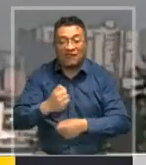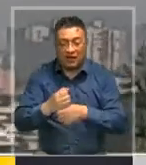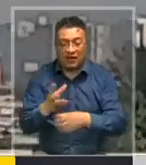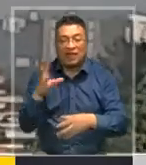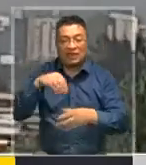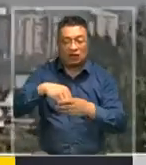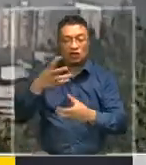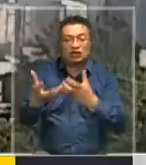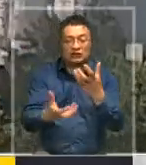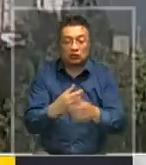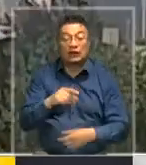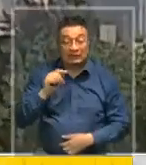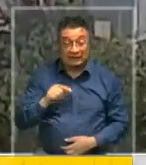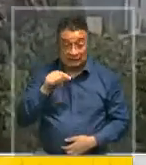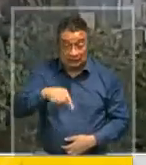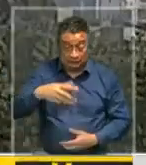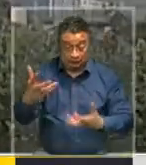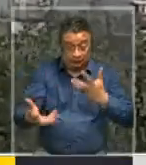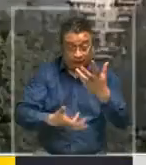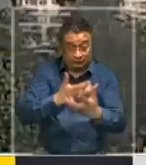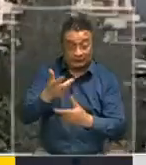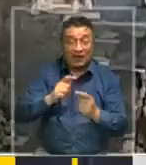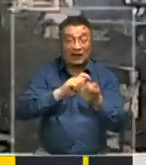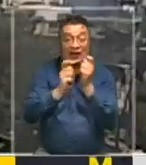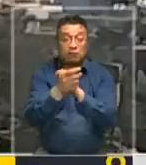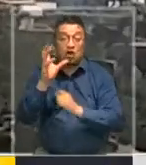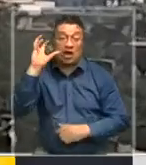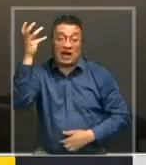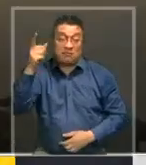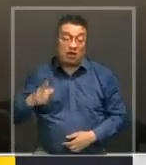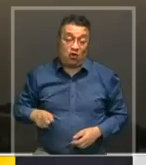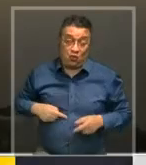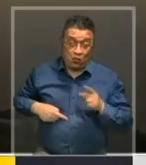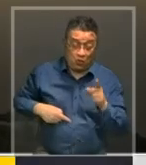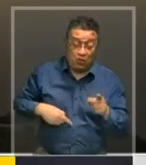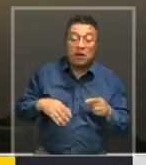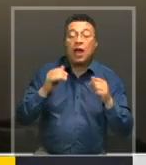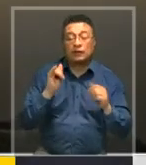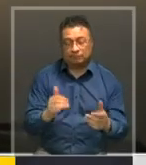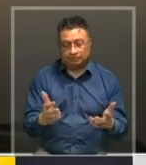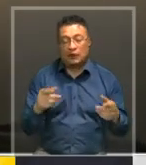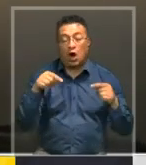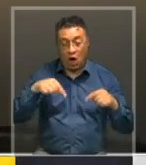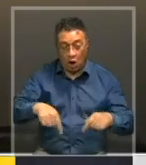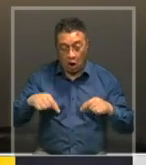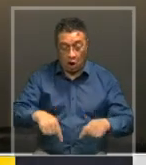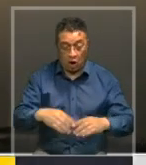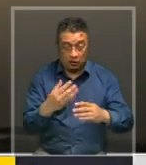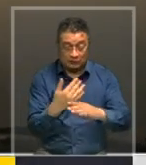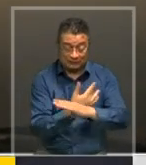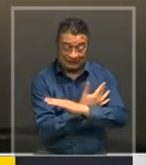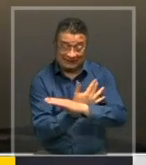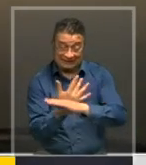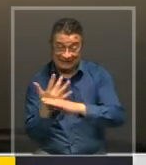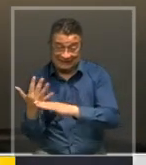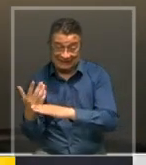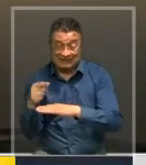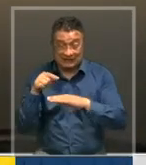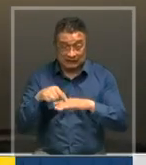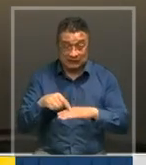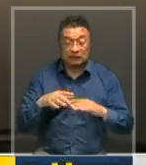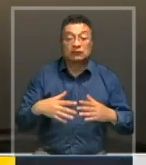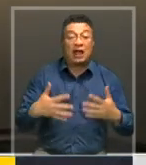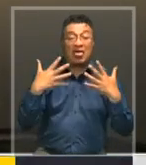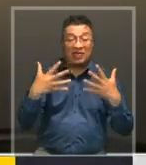A ver, estos incendios este último tiempo, a raíz del cambio climático, tenemos que indicar que, a ver, hoy día la vegetación ha tenido